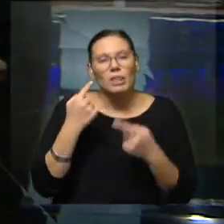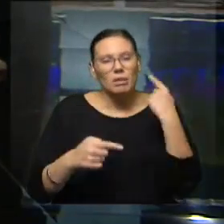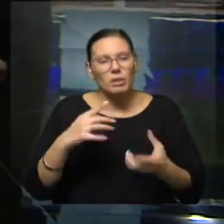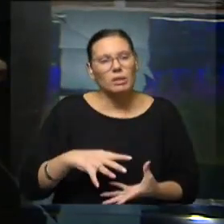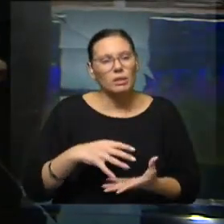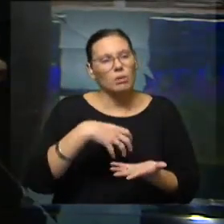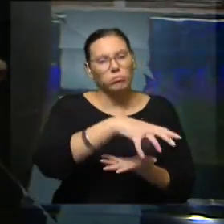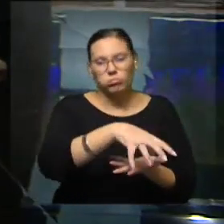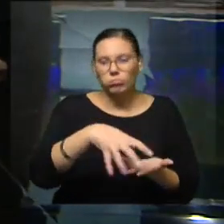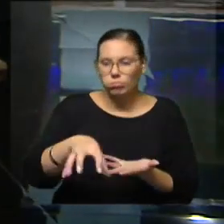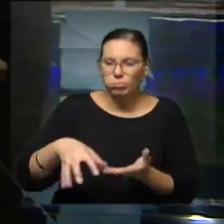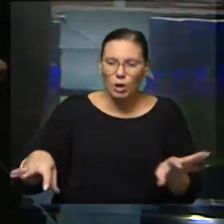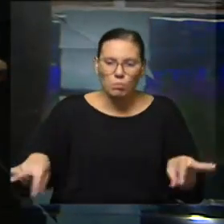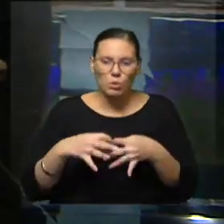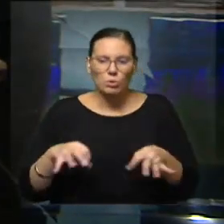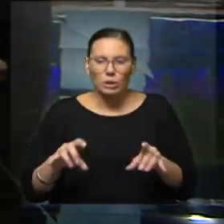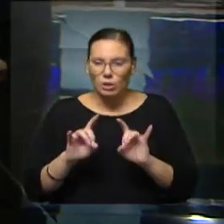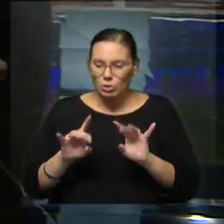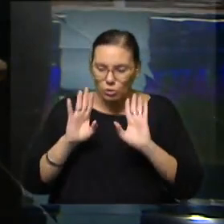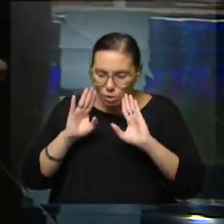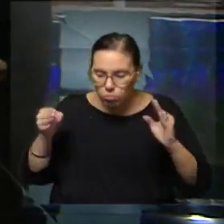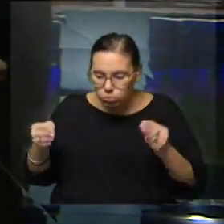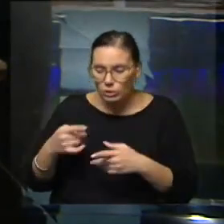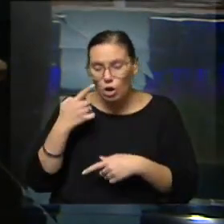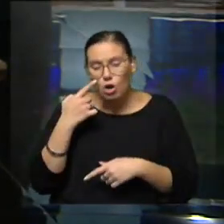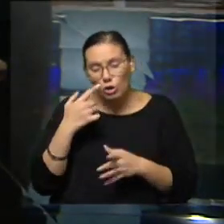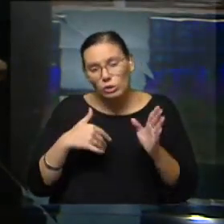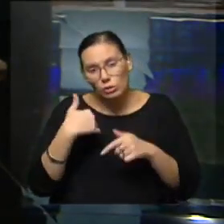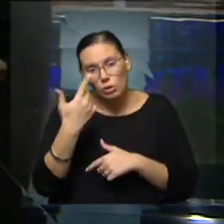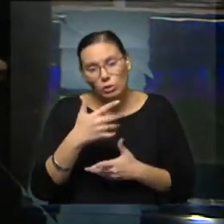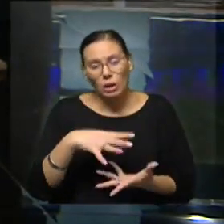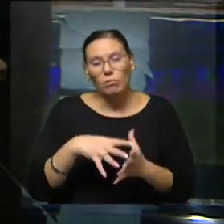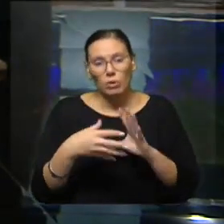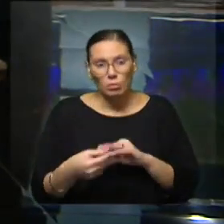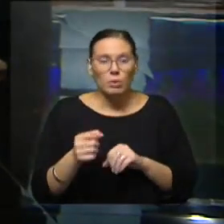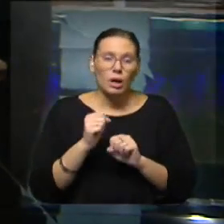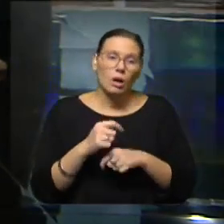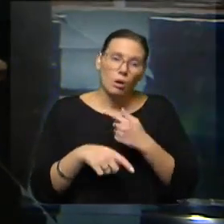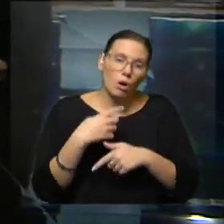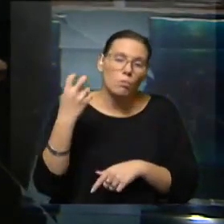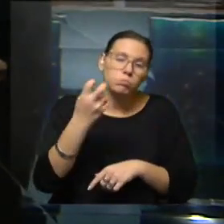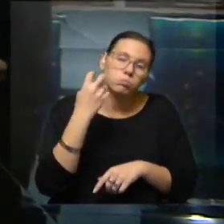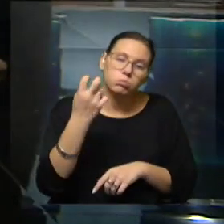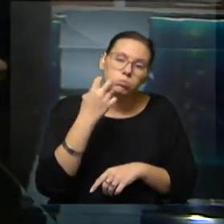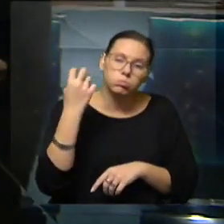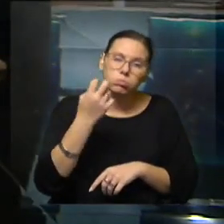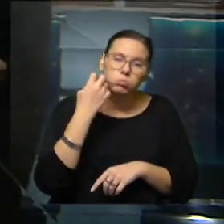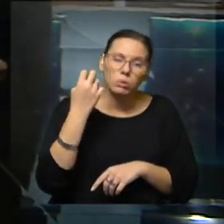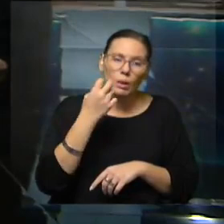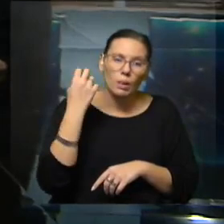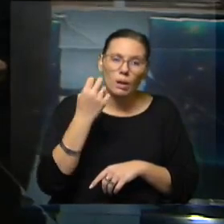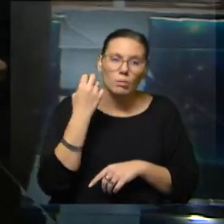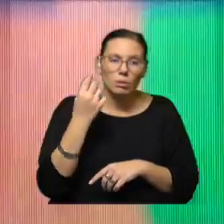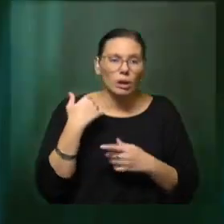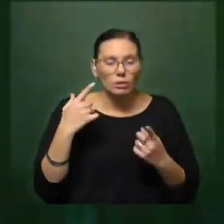estilos, como no quedarme solo en un estilo, sino seguir como explorando varias cosas, capaz que seguir como buscando en qué